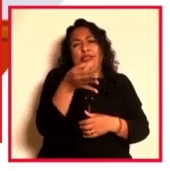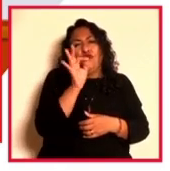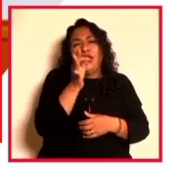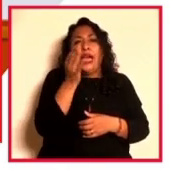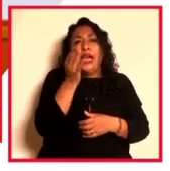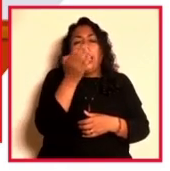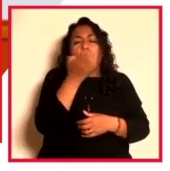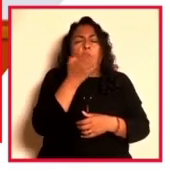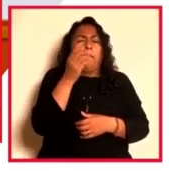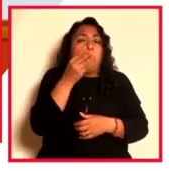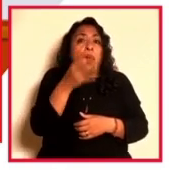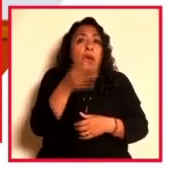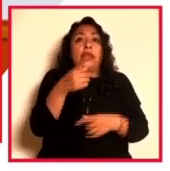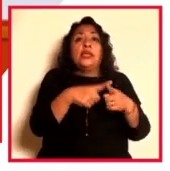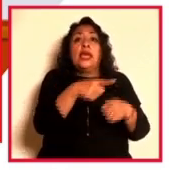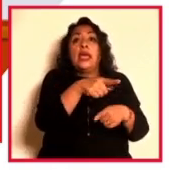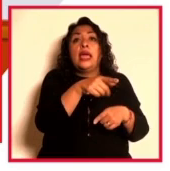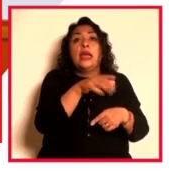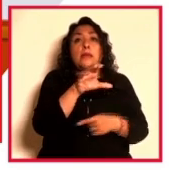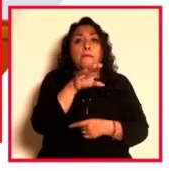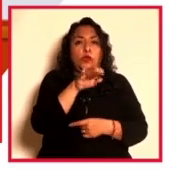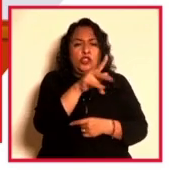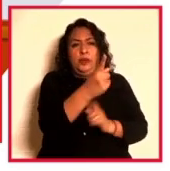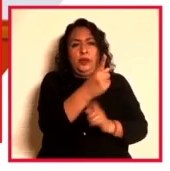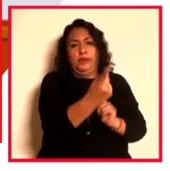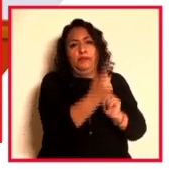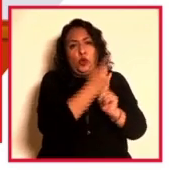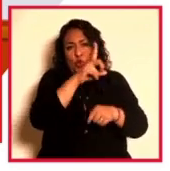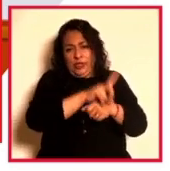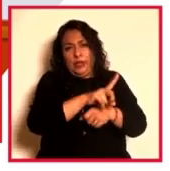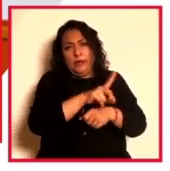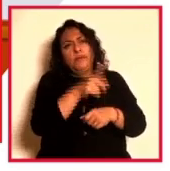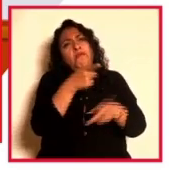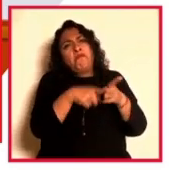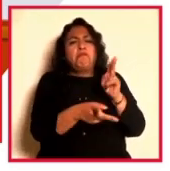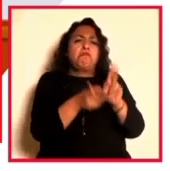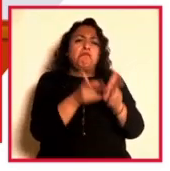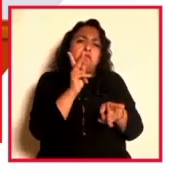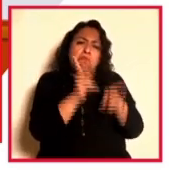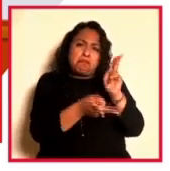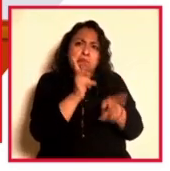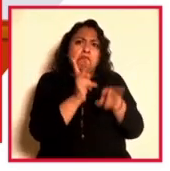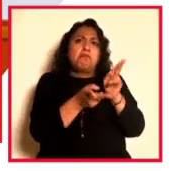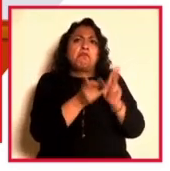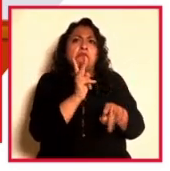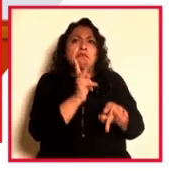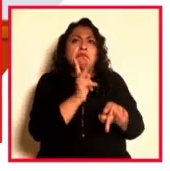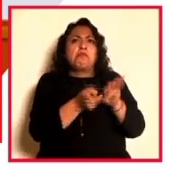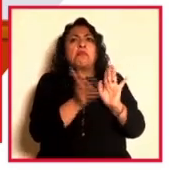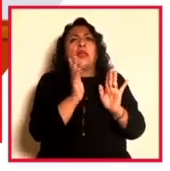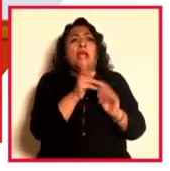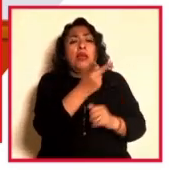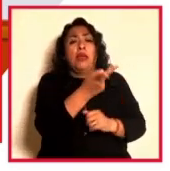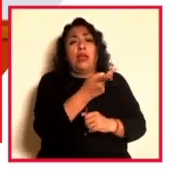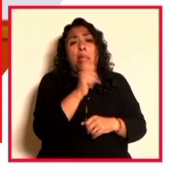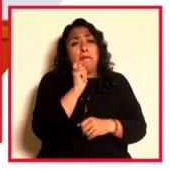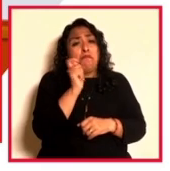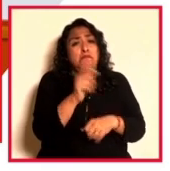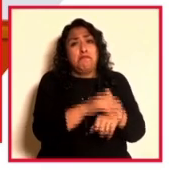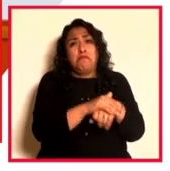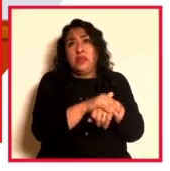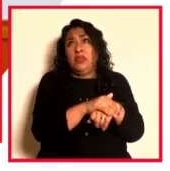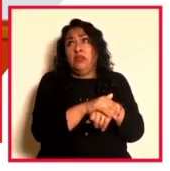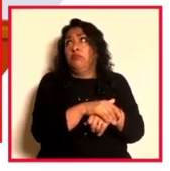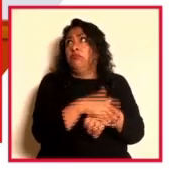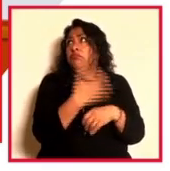Carlos monbay Él se acercó a mí un día Y empezamos a conversar y nuestra nuestra amistad fue de de 40 años o